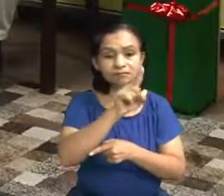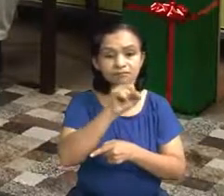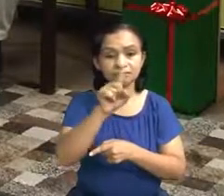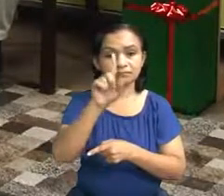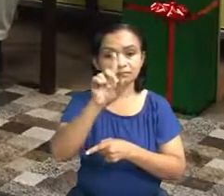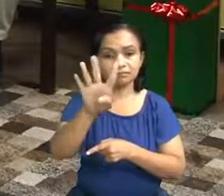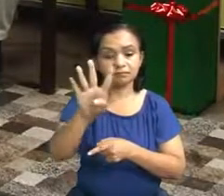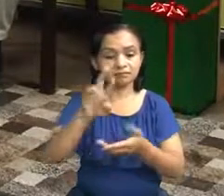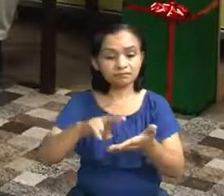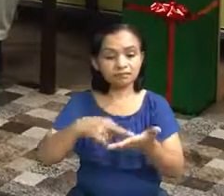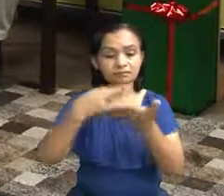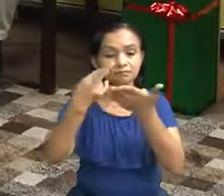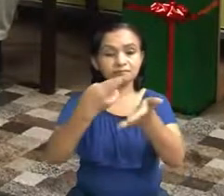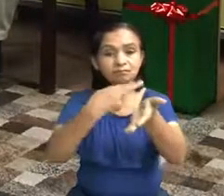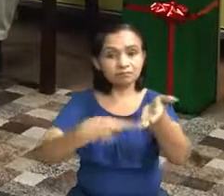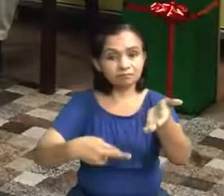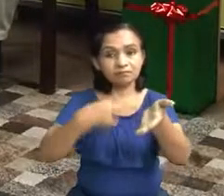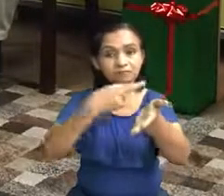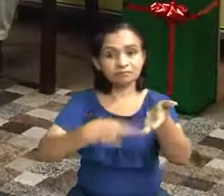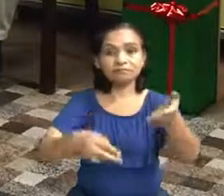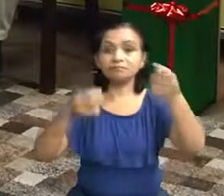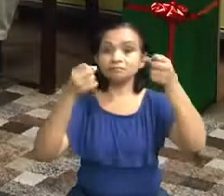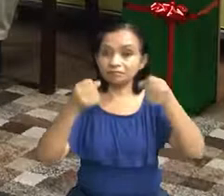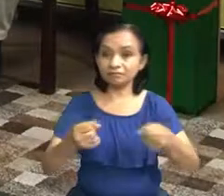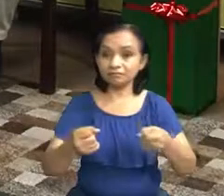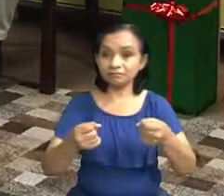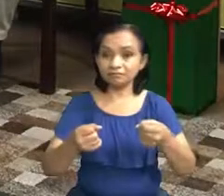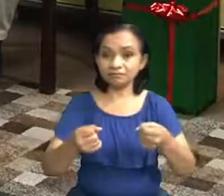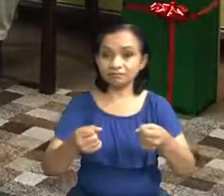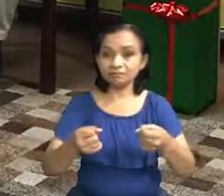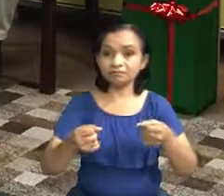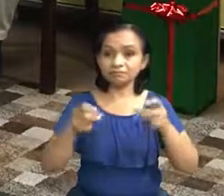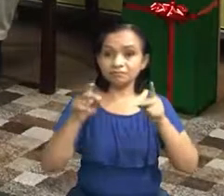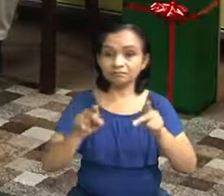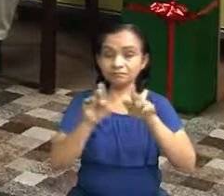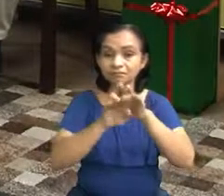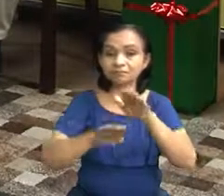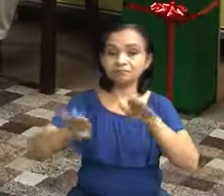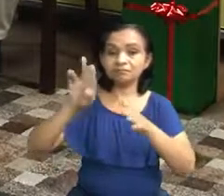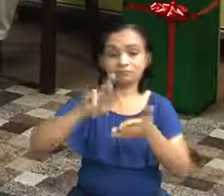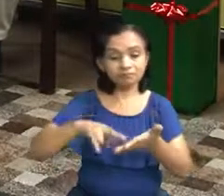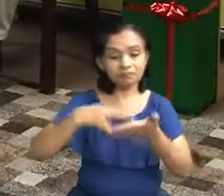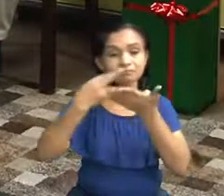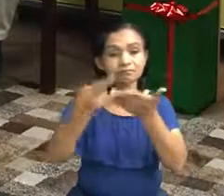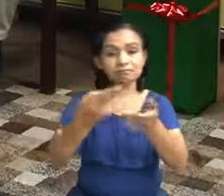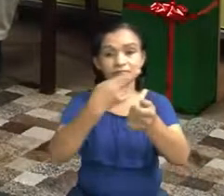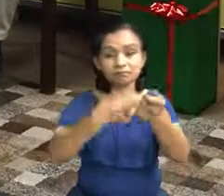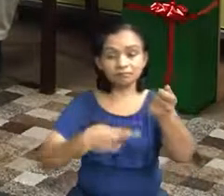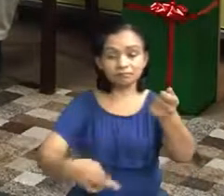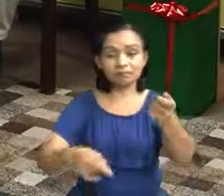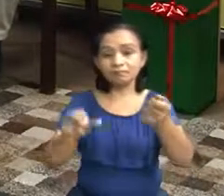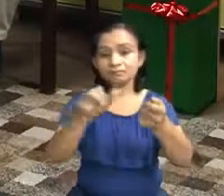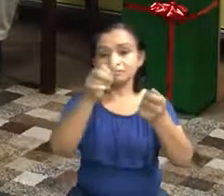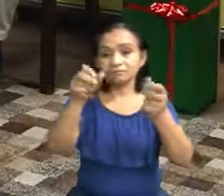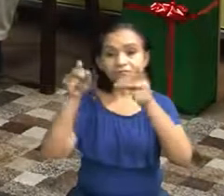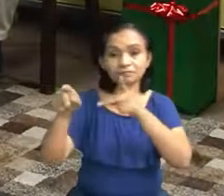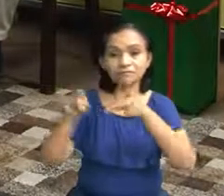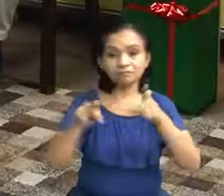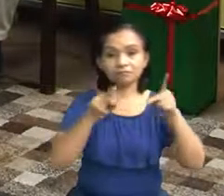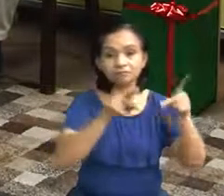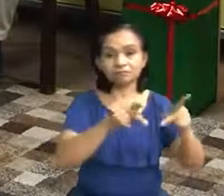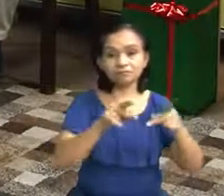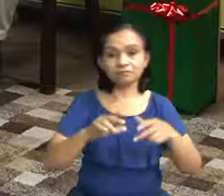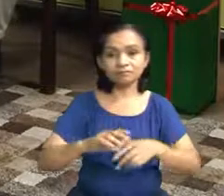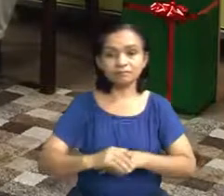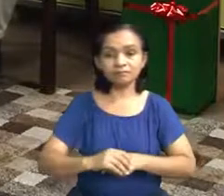donaciones, ¿verdad?, en su haber, y es la persona que tiene más donaciones de sangre. Y hay otras personas que no me sé